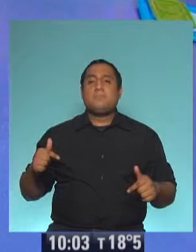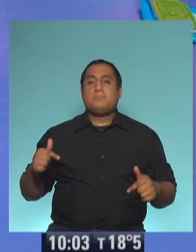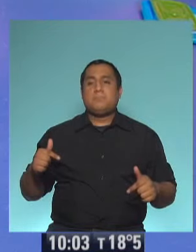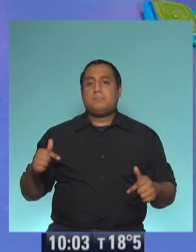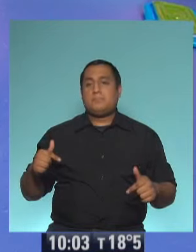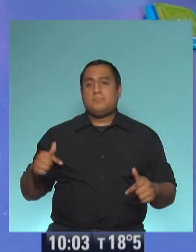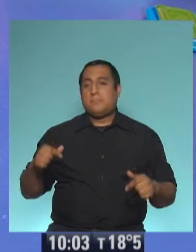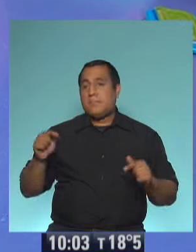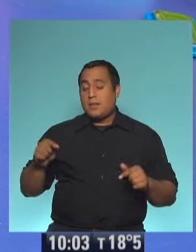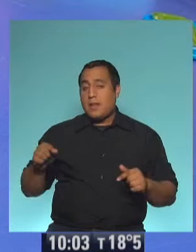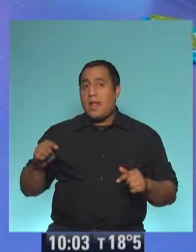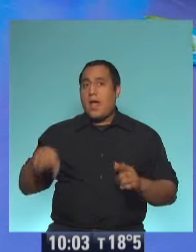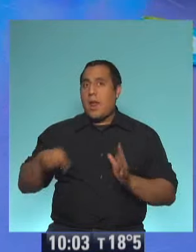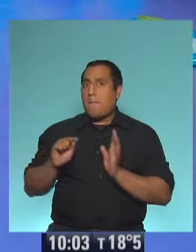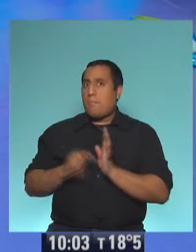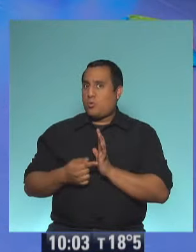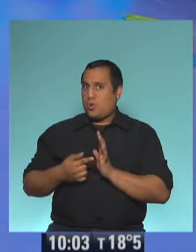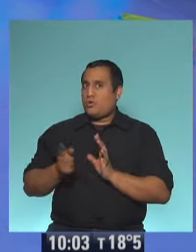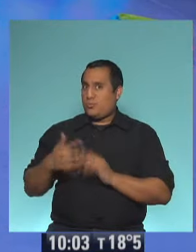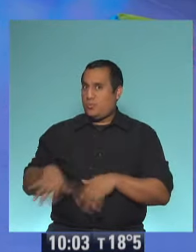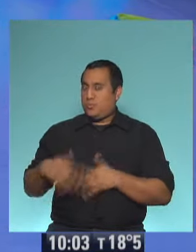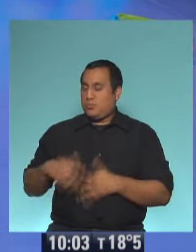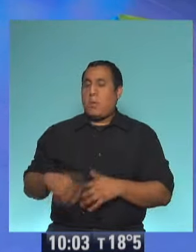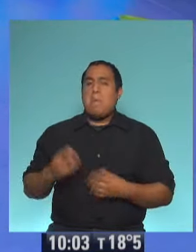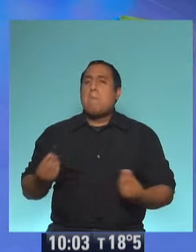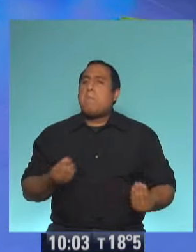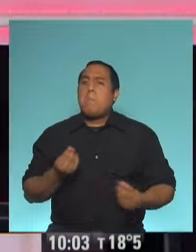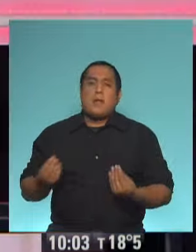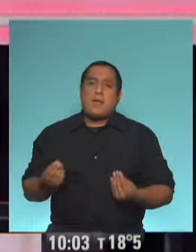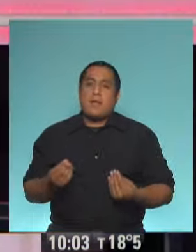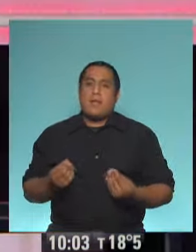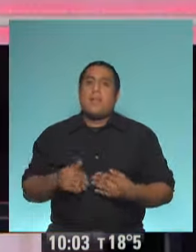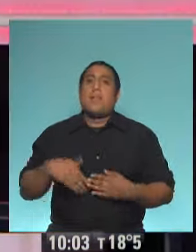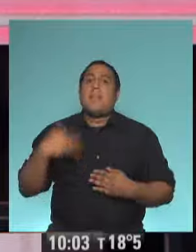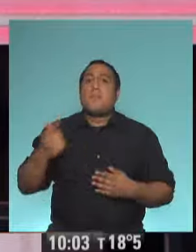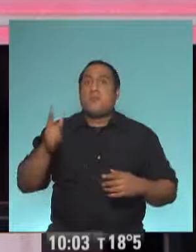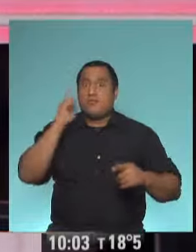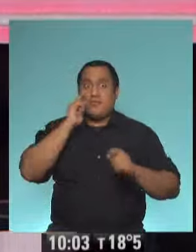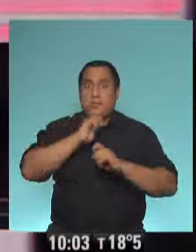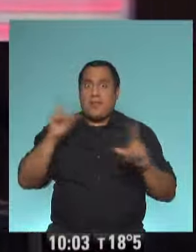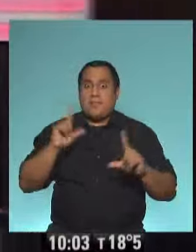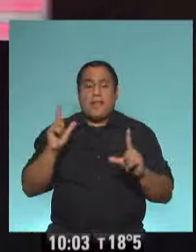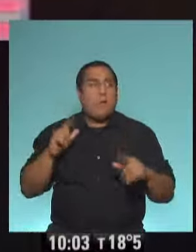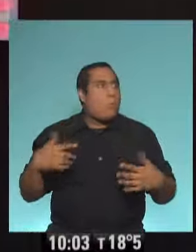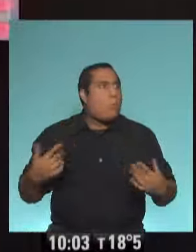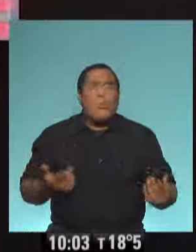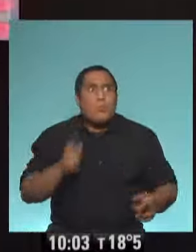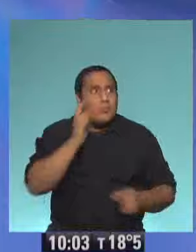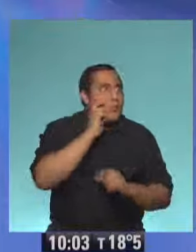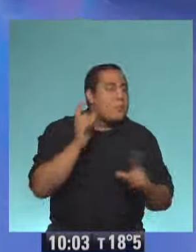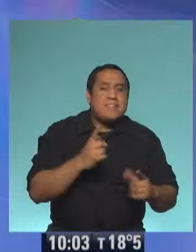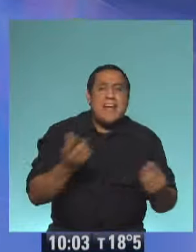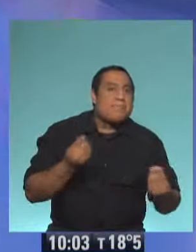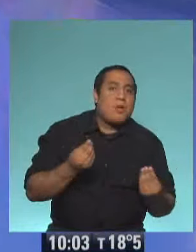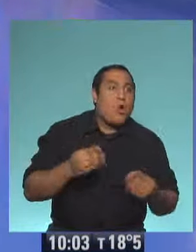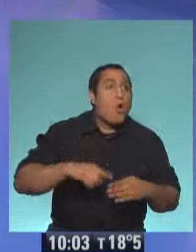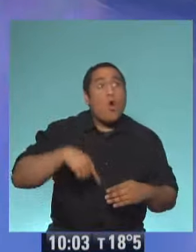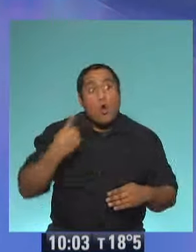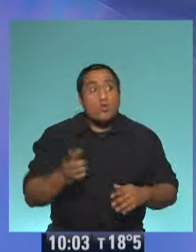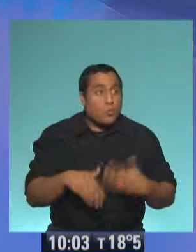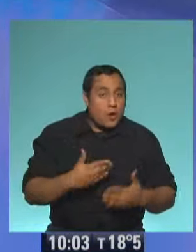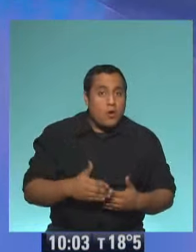a quedar con este puntaje listos para la sorpresa que viene. Ah, para la próxima. ¿Qué, para. ¿No hay otro juego? ¿Hay